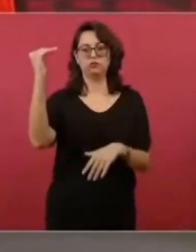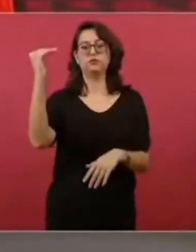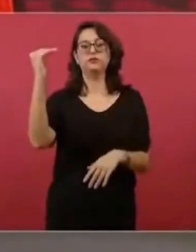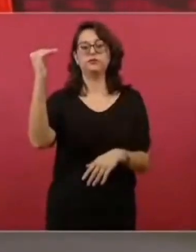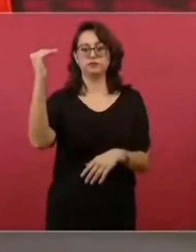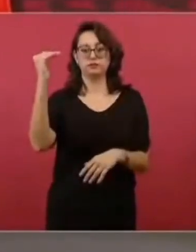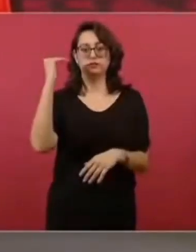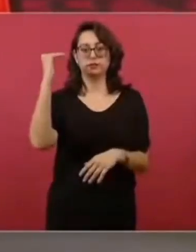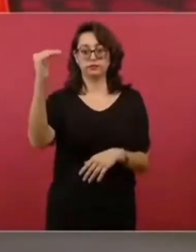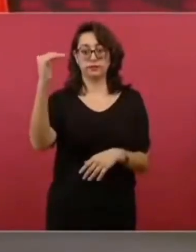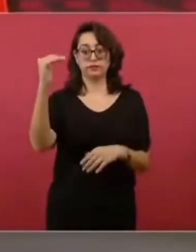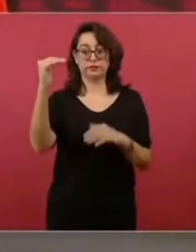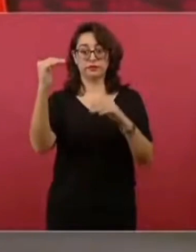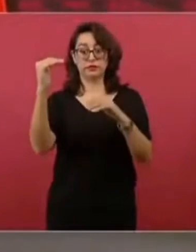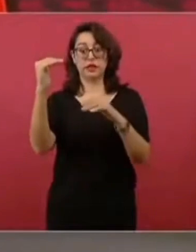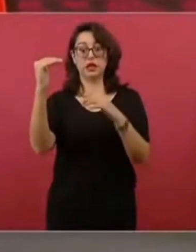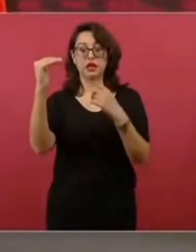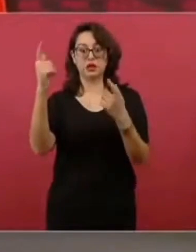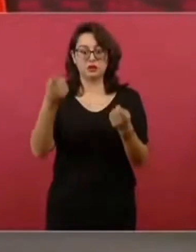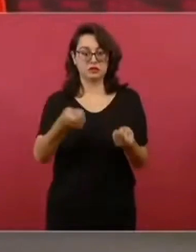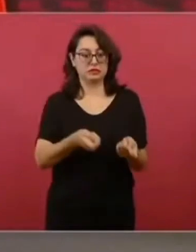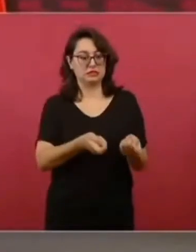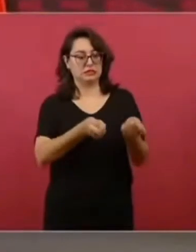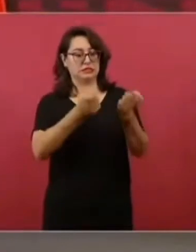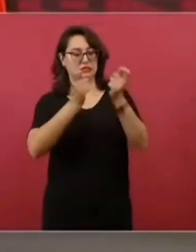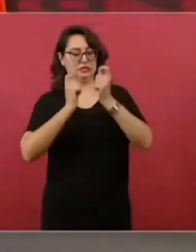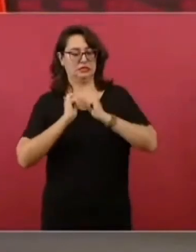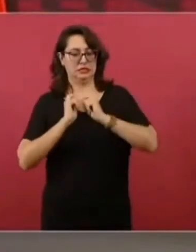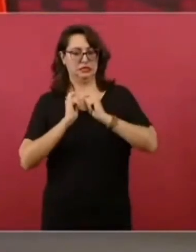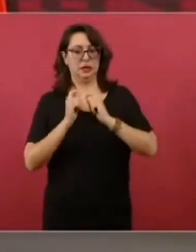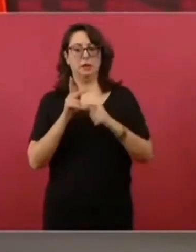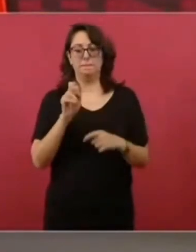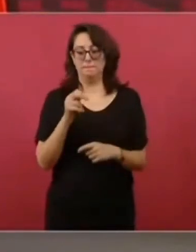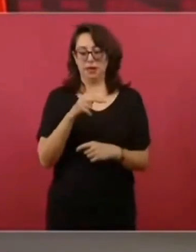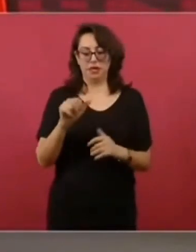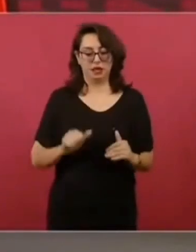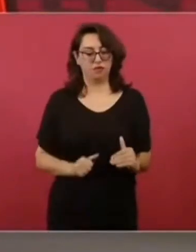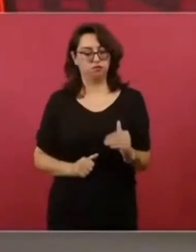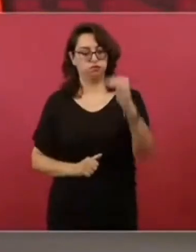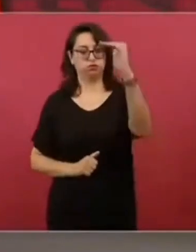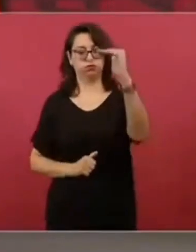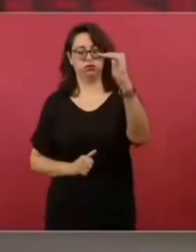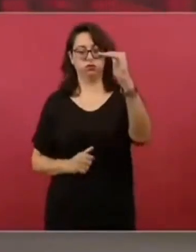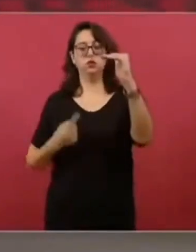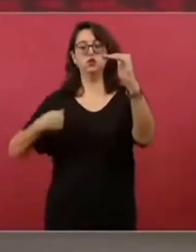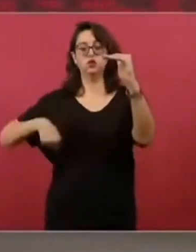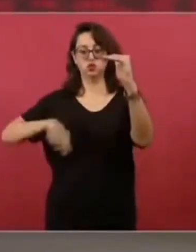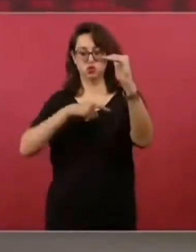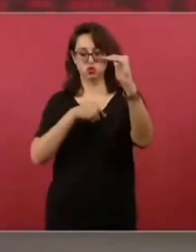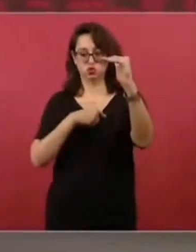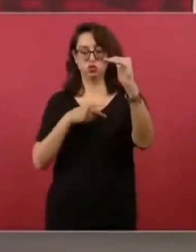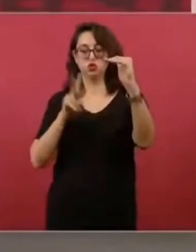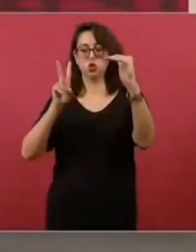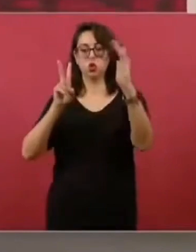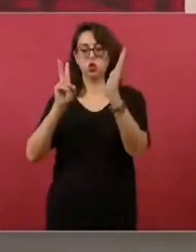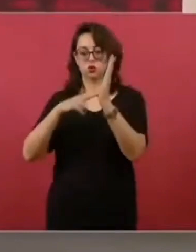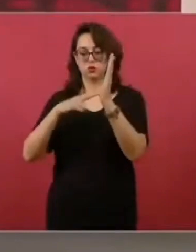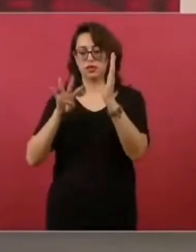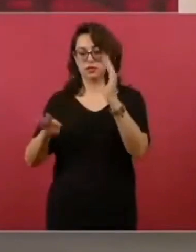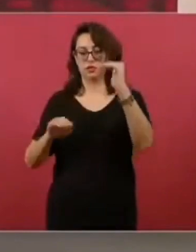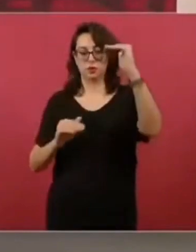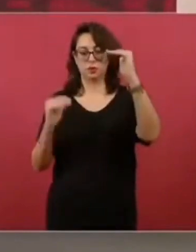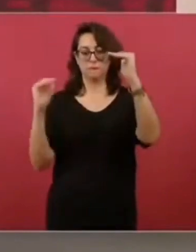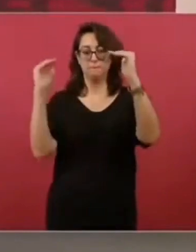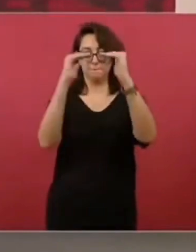Y ahí nos deja aquí. Nos cuesta trabajo estabilizar, y ahí vamos, bajando.